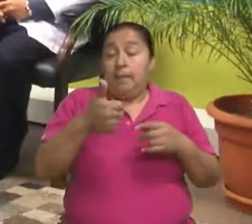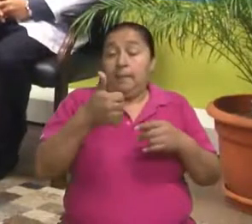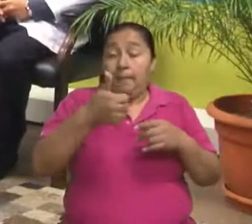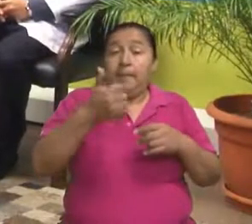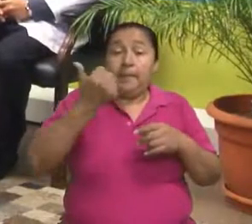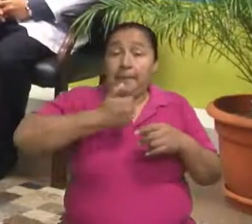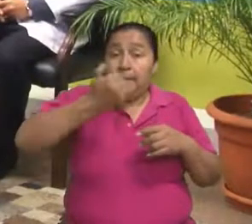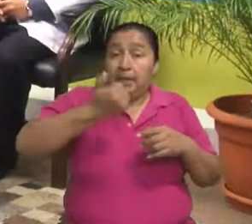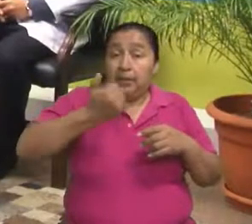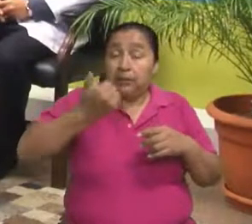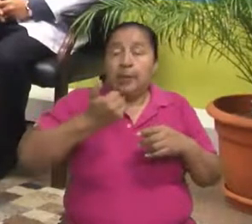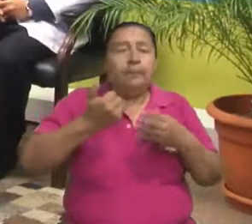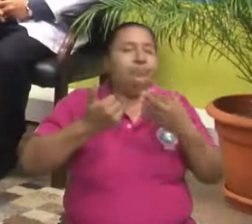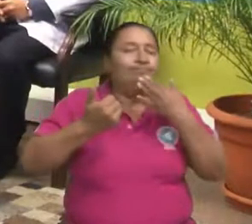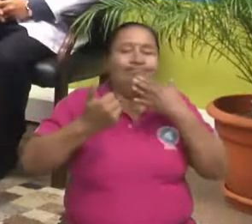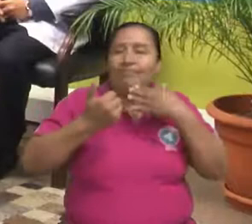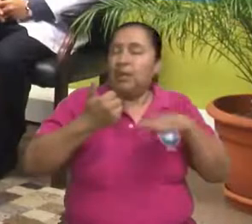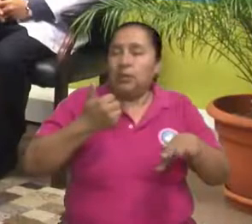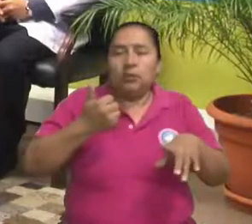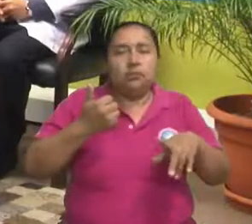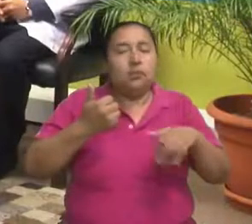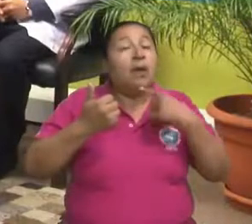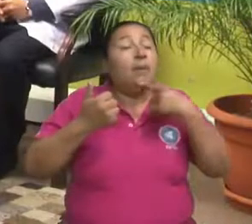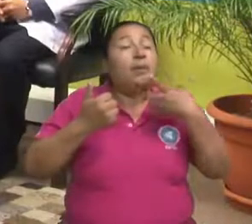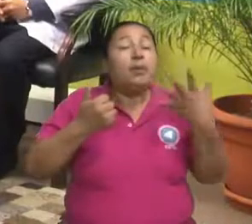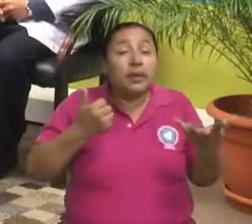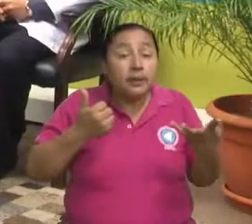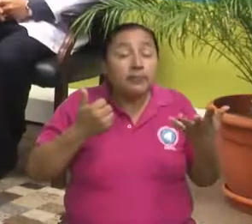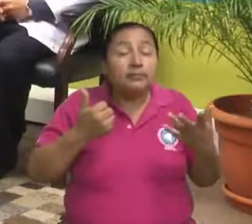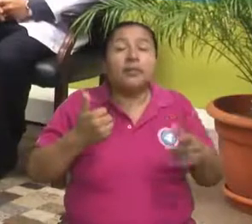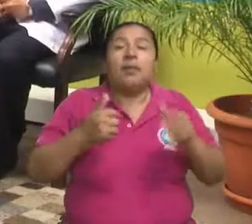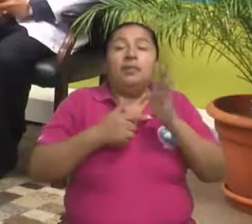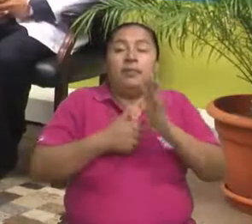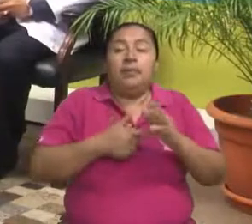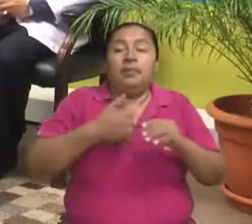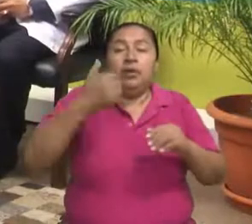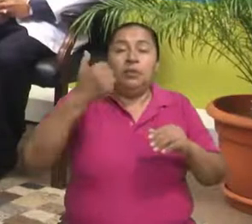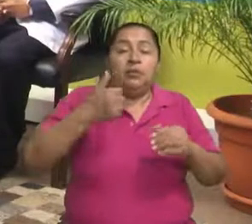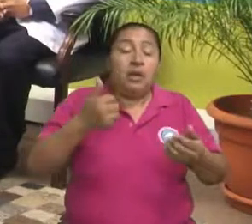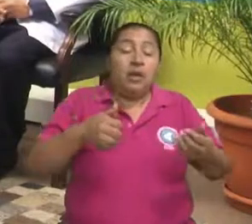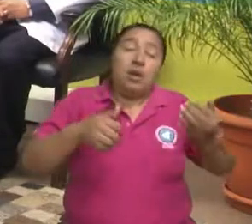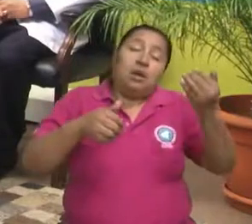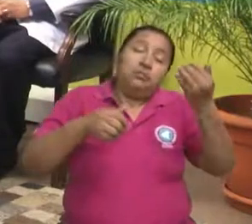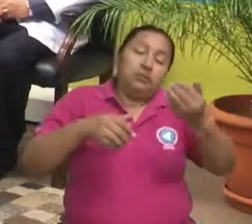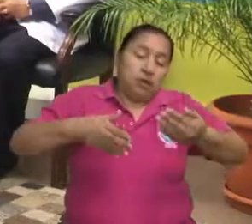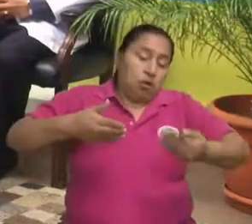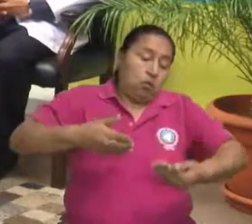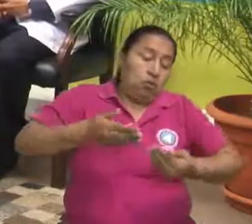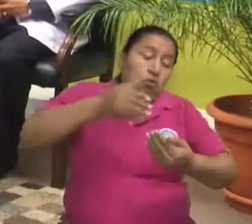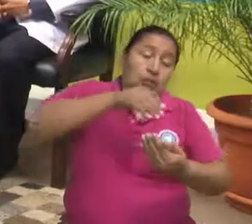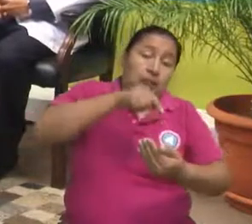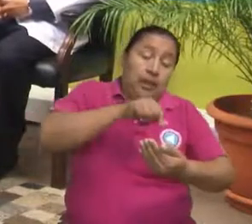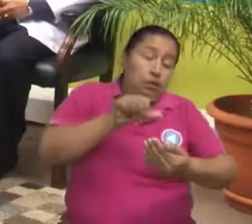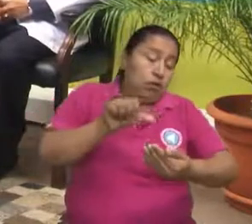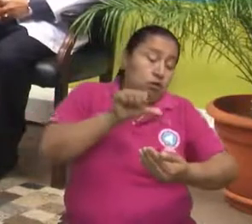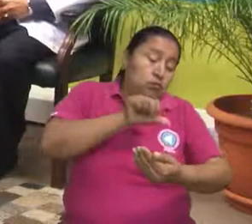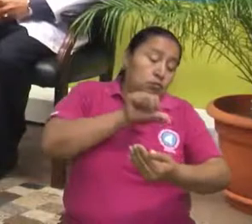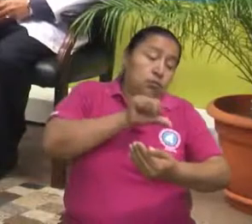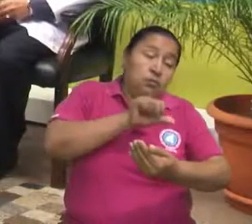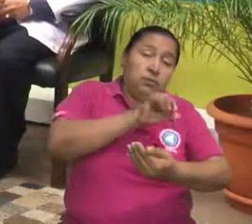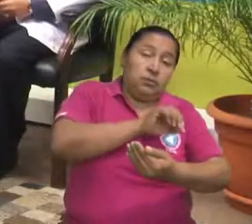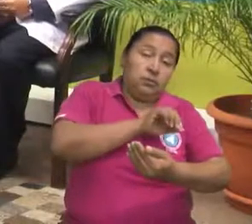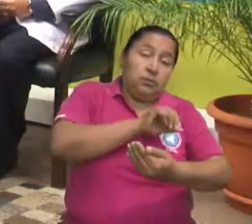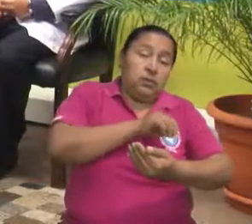El biberón es malo en el sentido de que si se lo das acostado al niño, el biberón, en una